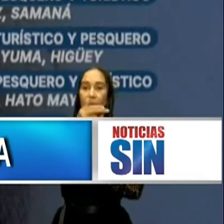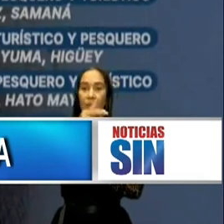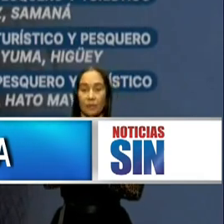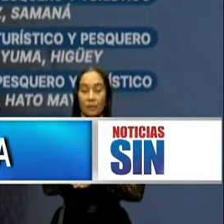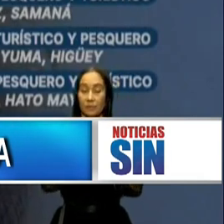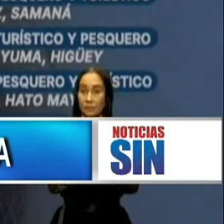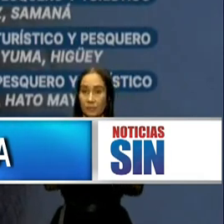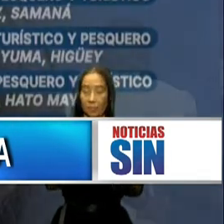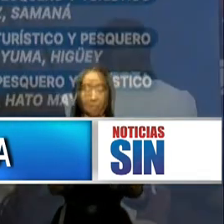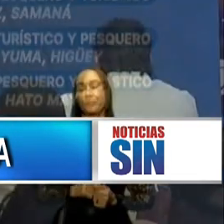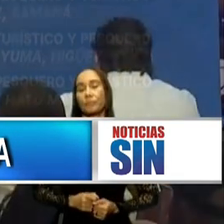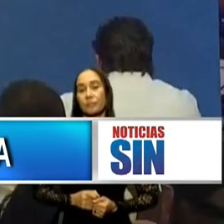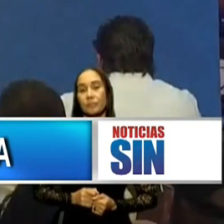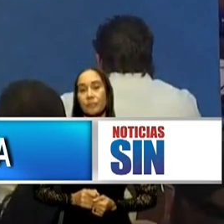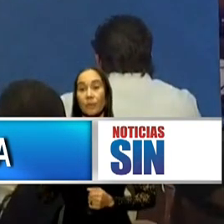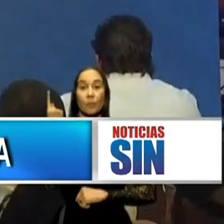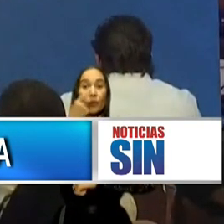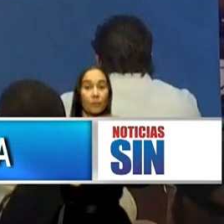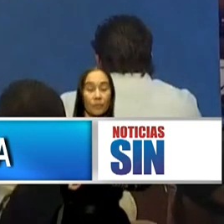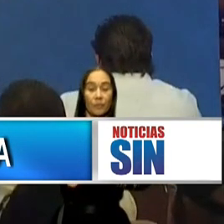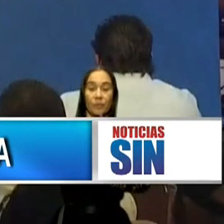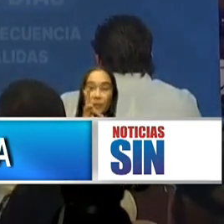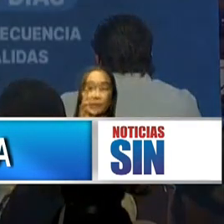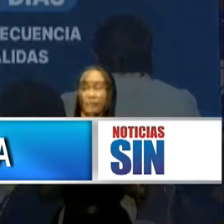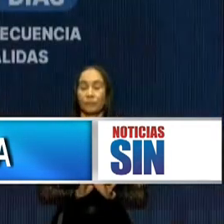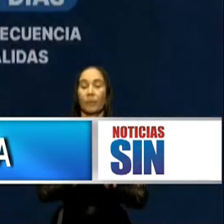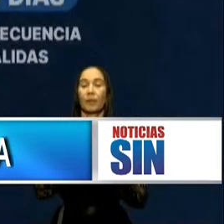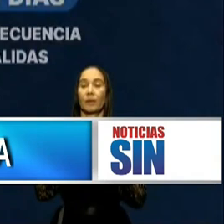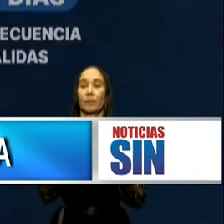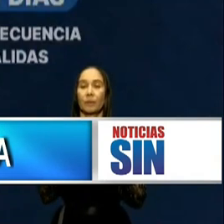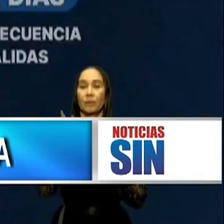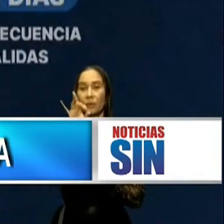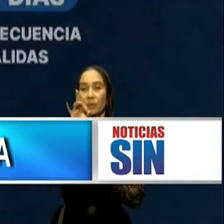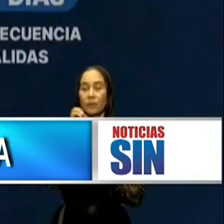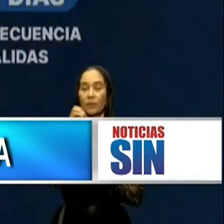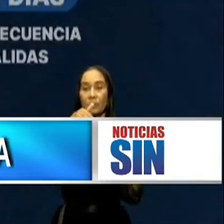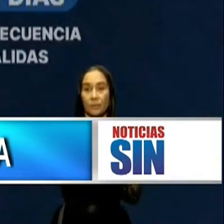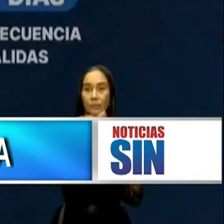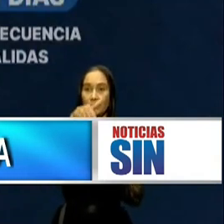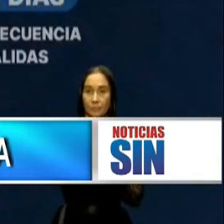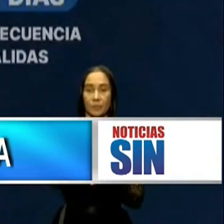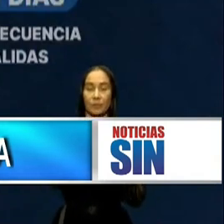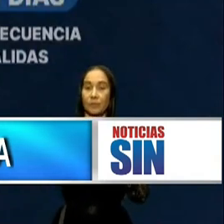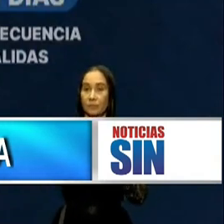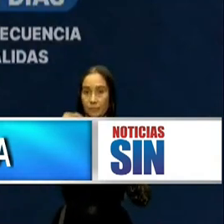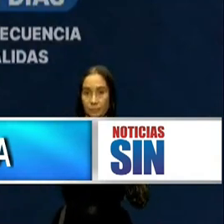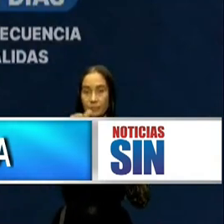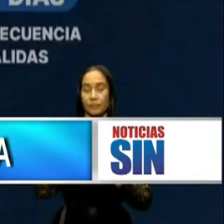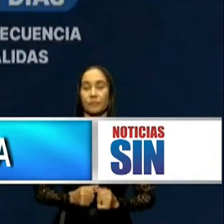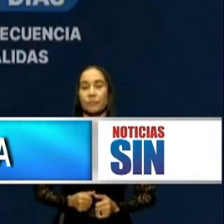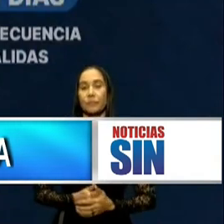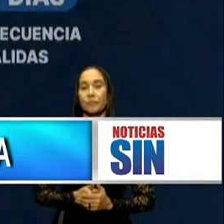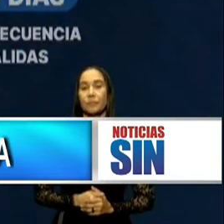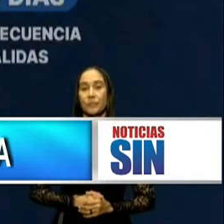San Pedro de Macorís hasta Mayagüez, Puerto Rico. Que estamos hablando de unos 80 millones de dólares.